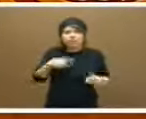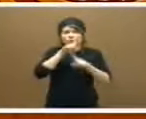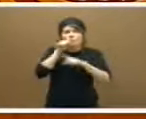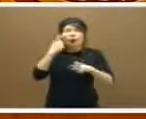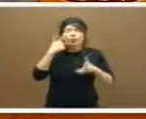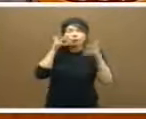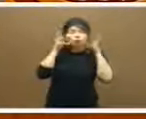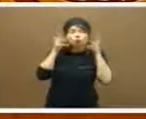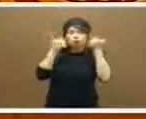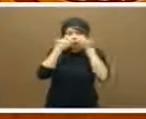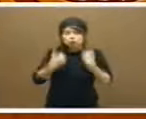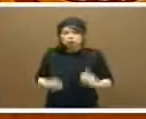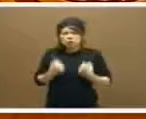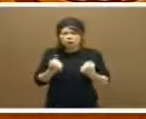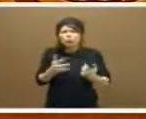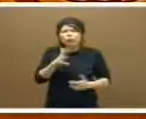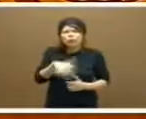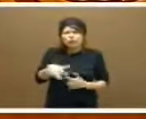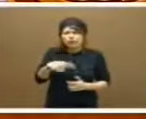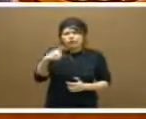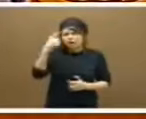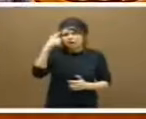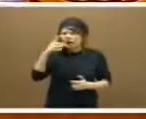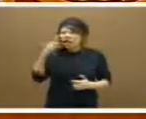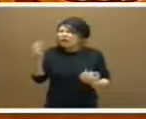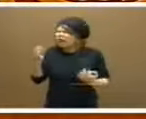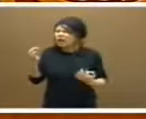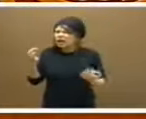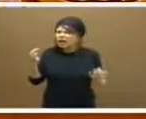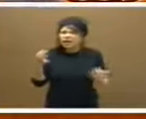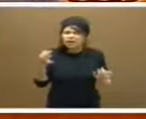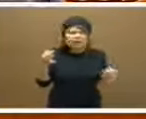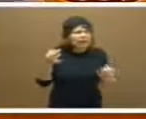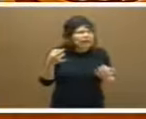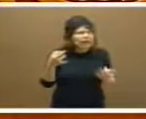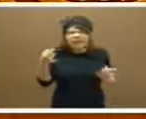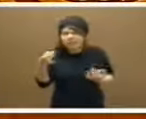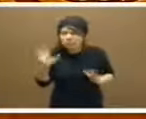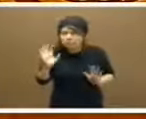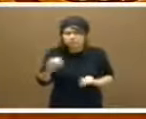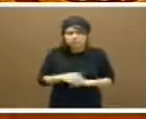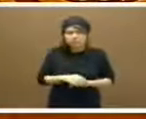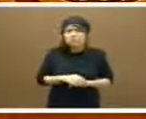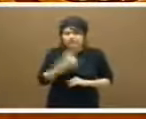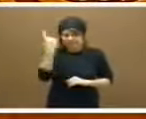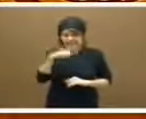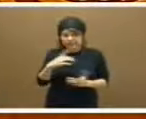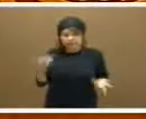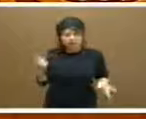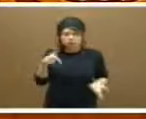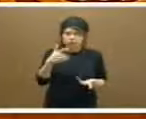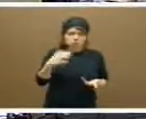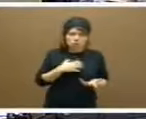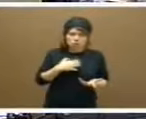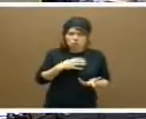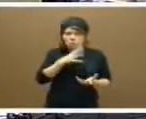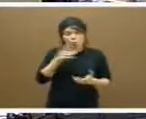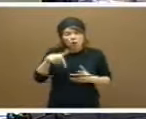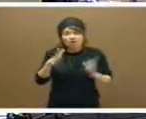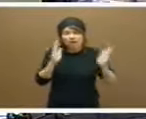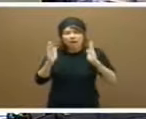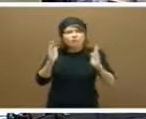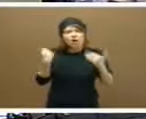por los consejos de salud. Ya saben ustedes, ¿Loque? ¿El castizo que diría Loque? Esto no puede ser, porque precisamente en